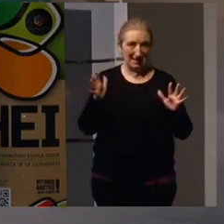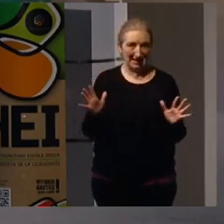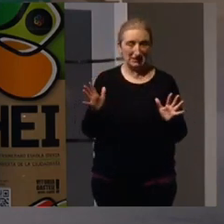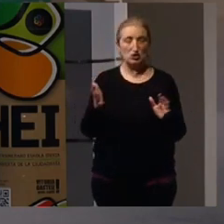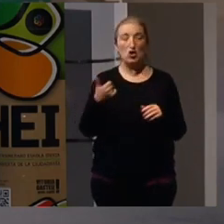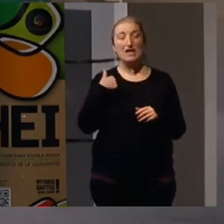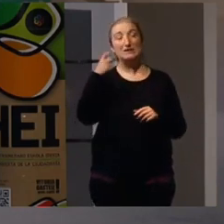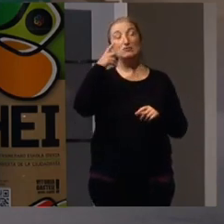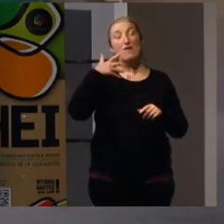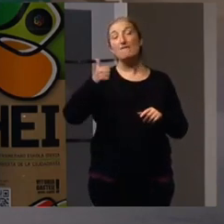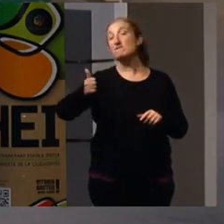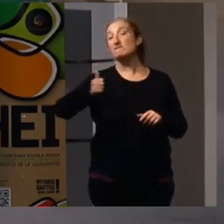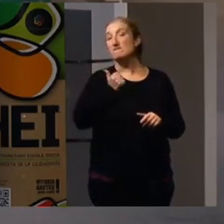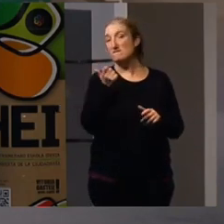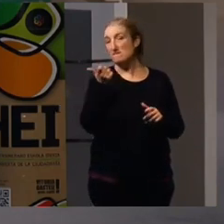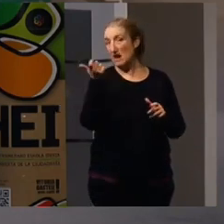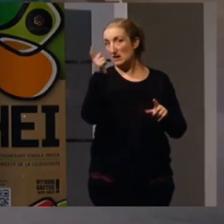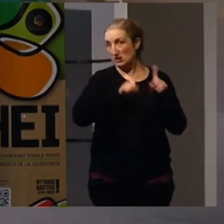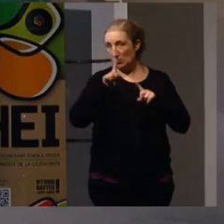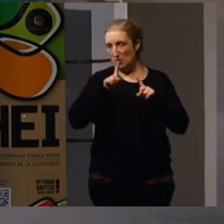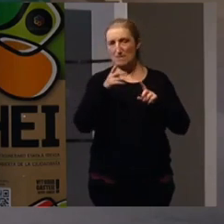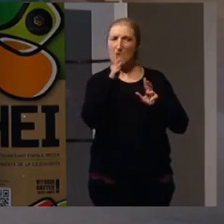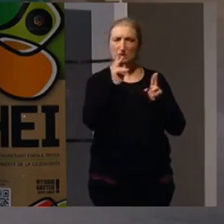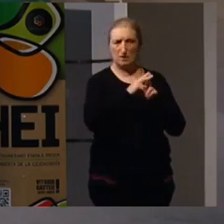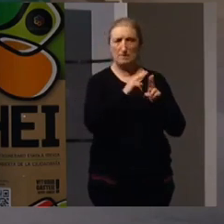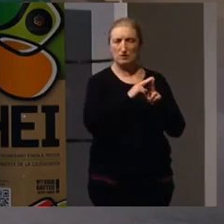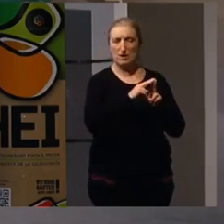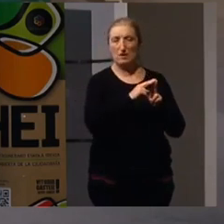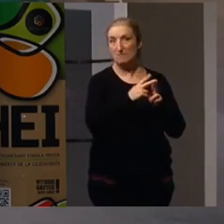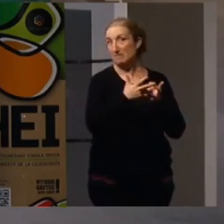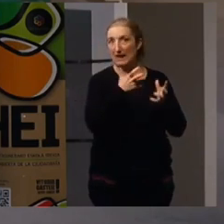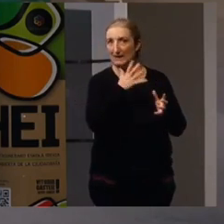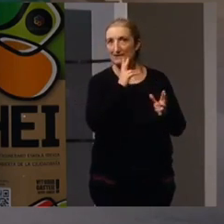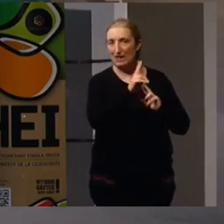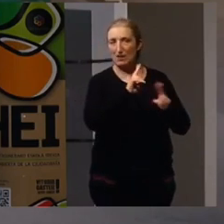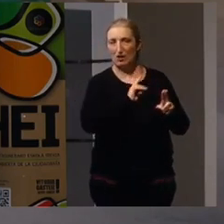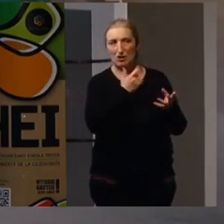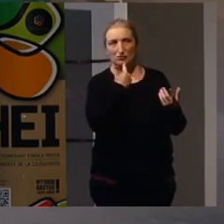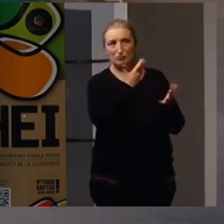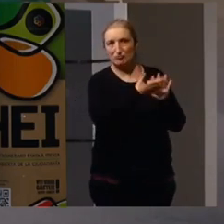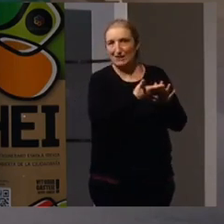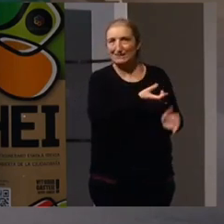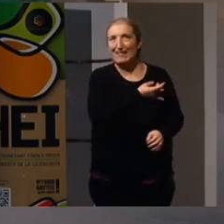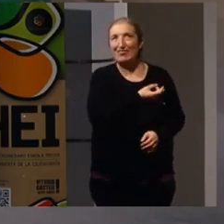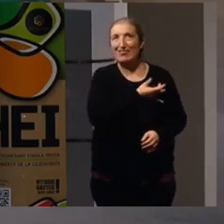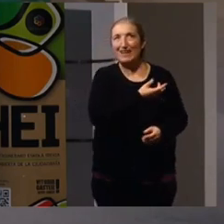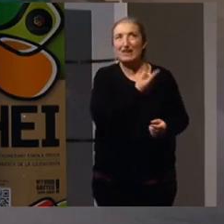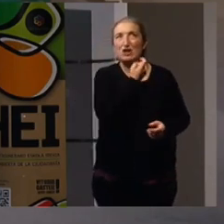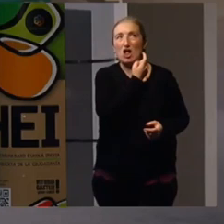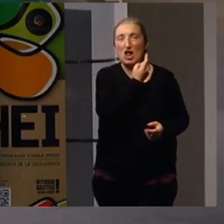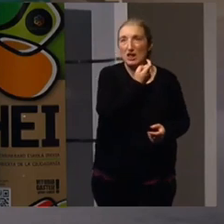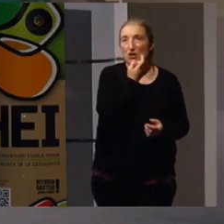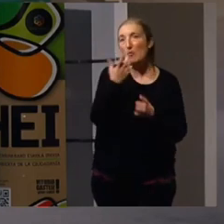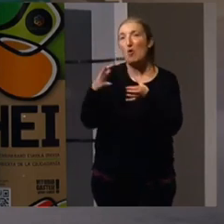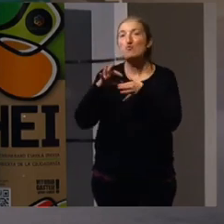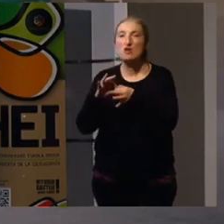Decís que es un falso dilema, ahora te voy a preguntar por qué, y me ha encantado lo que decías del sindicato. Necesitas un sindicato como quien necesita un amigo